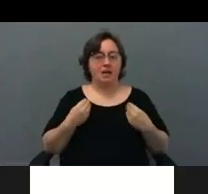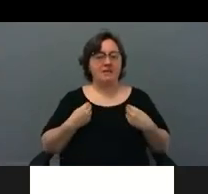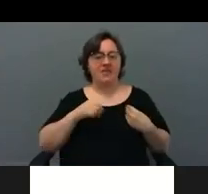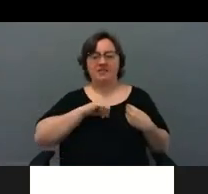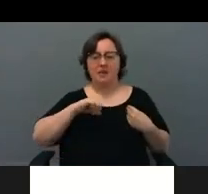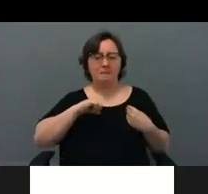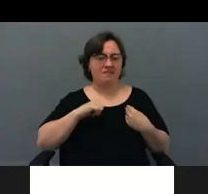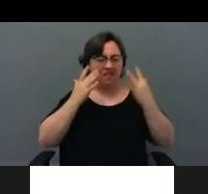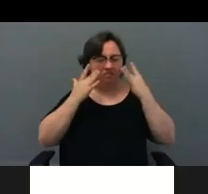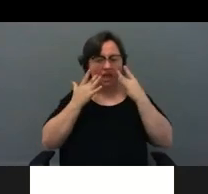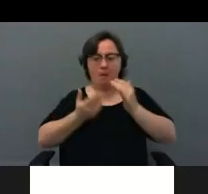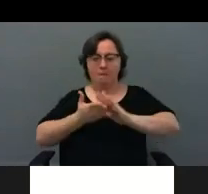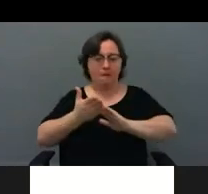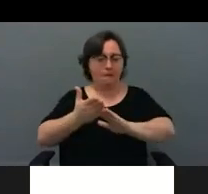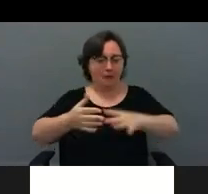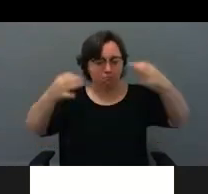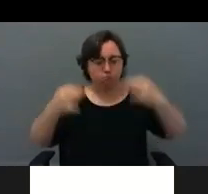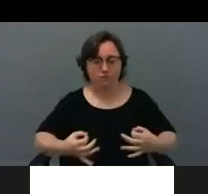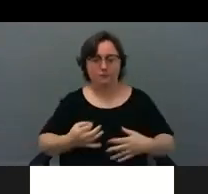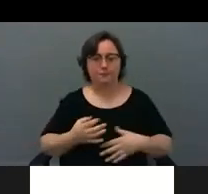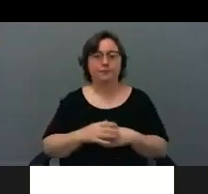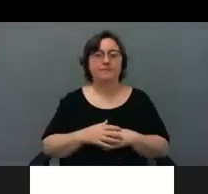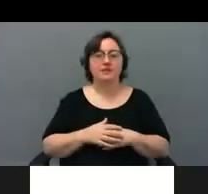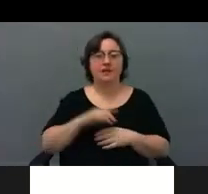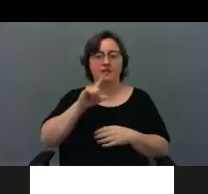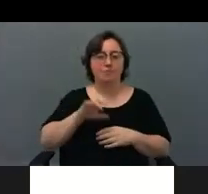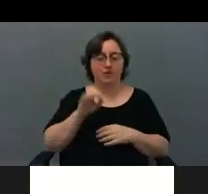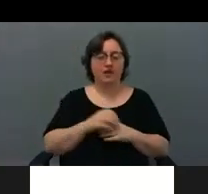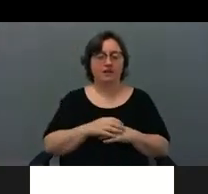de una vida independiente. Y